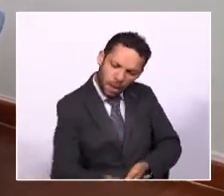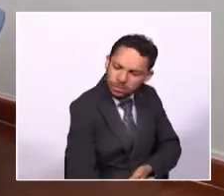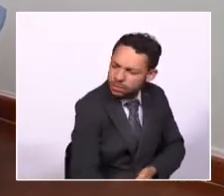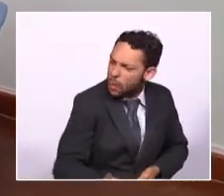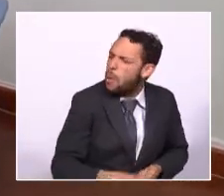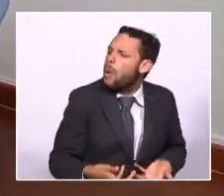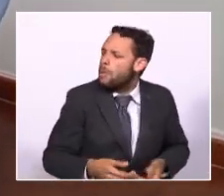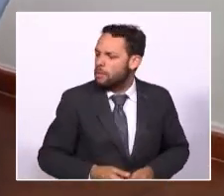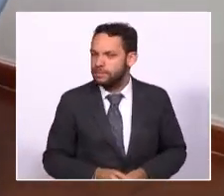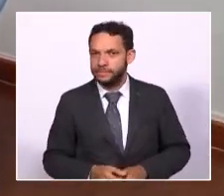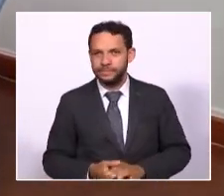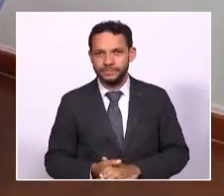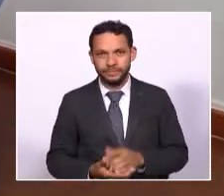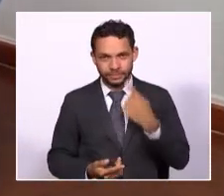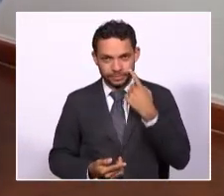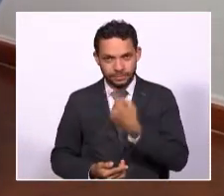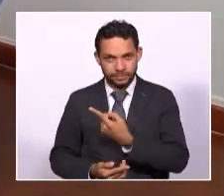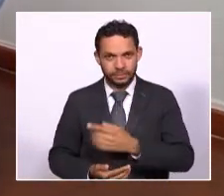Sí.